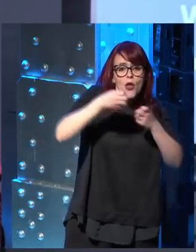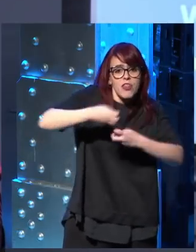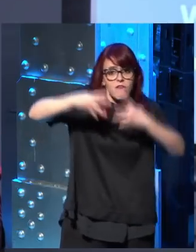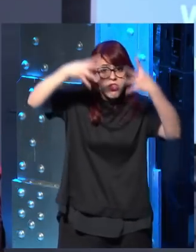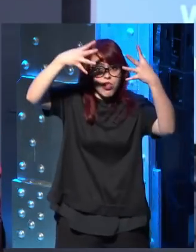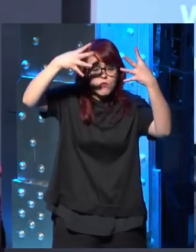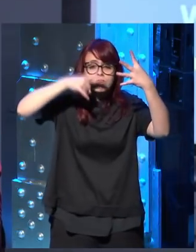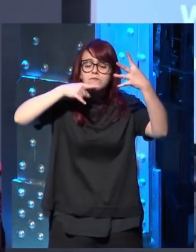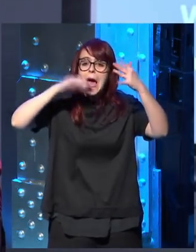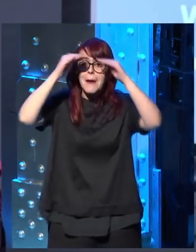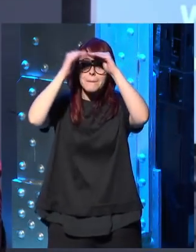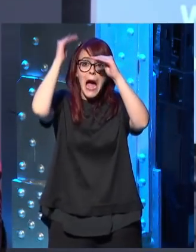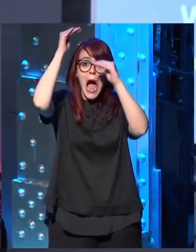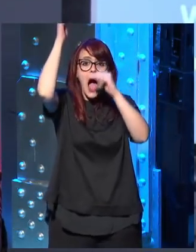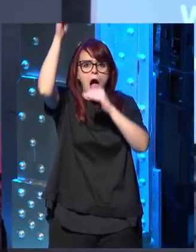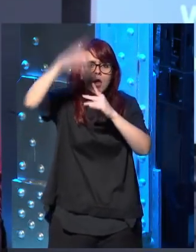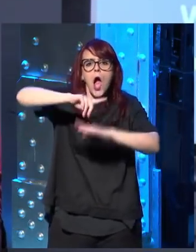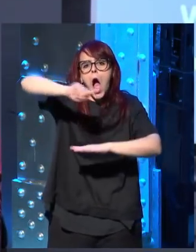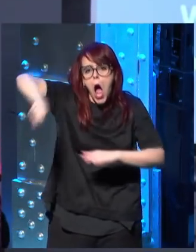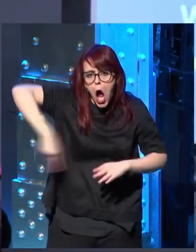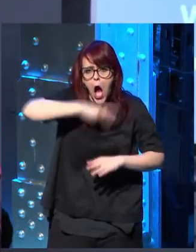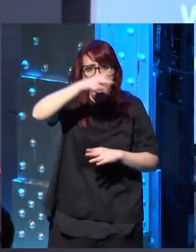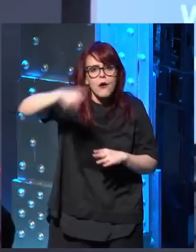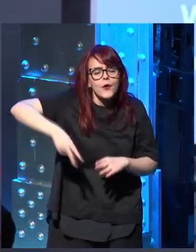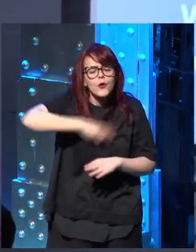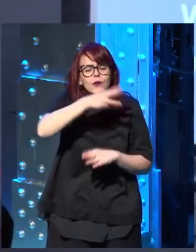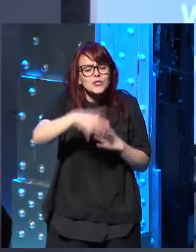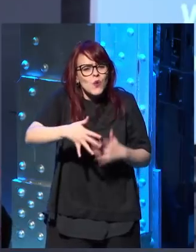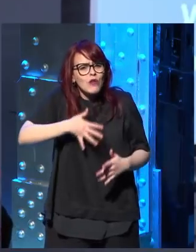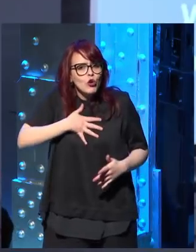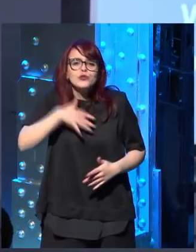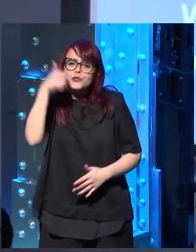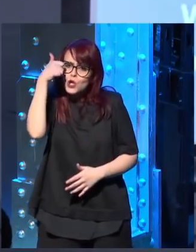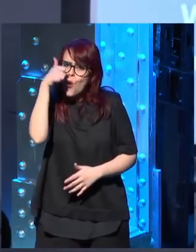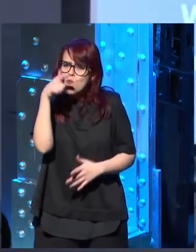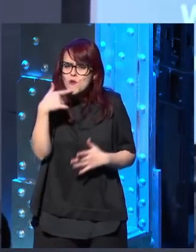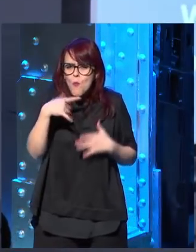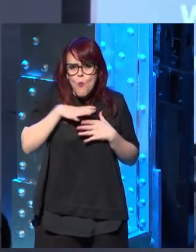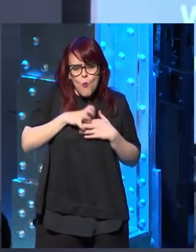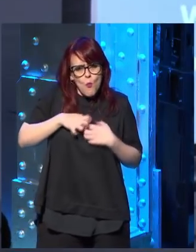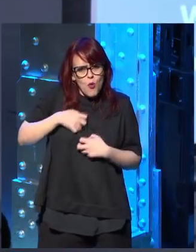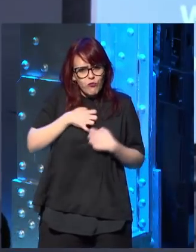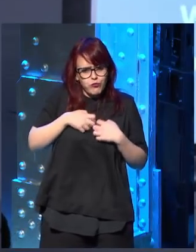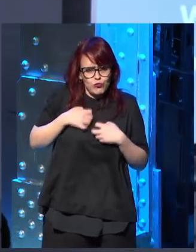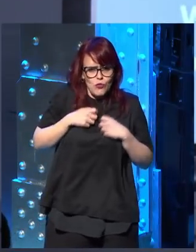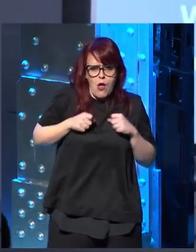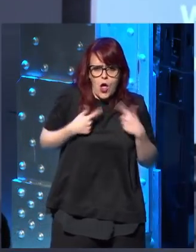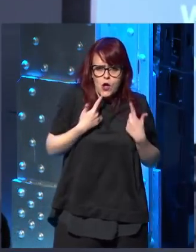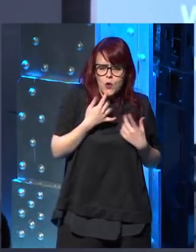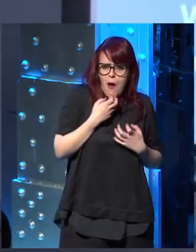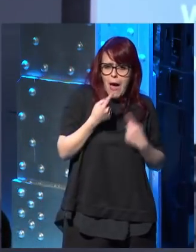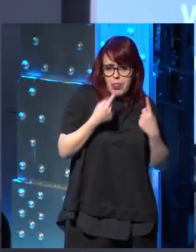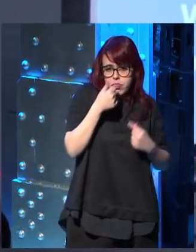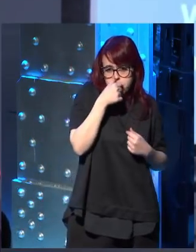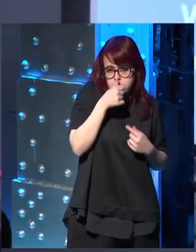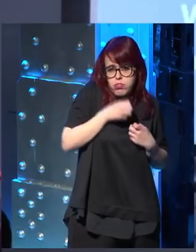encima de mi cabeza, y duraba horas. Era una tos de hombre, profunda, orgánica, unas veces